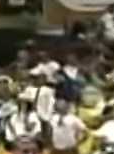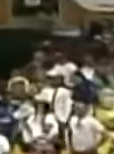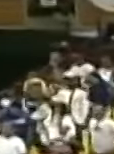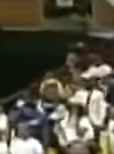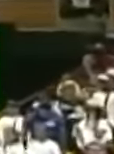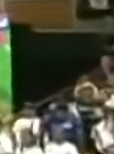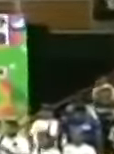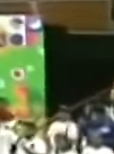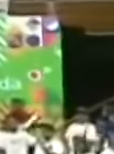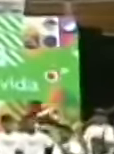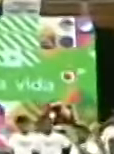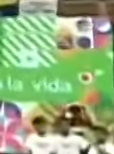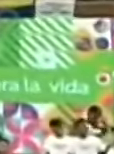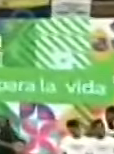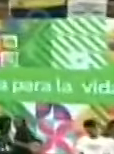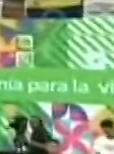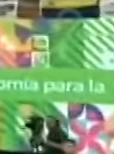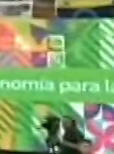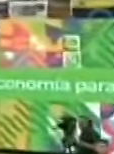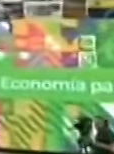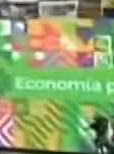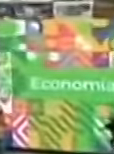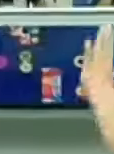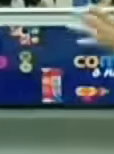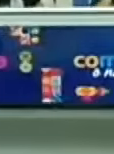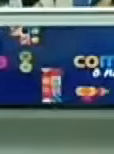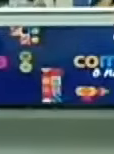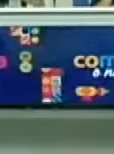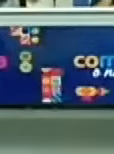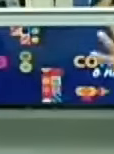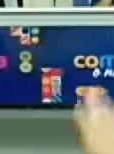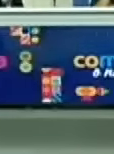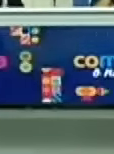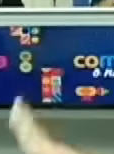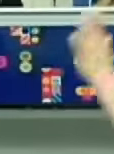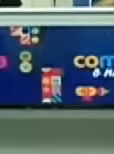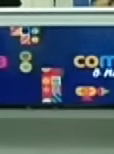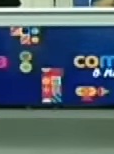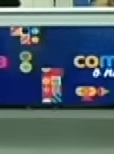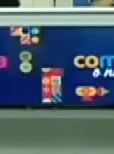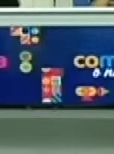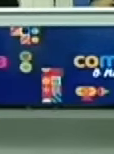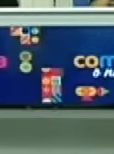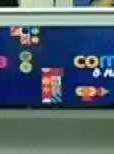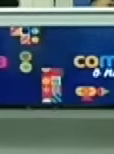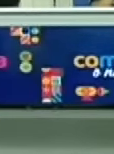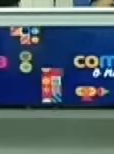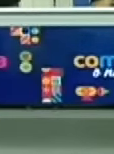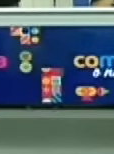Bueno, mi saludo al ministro del Poder Popular de las Comunas, compañero Jorge Arriaza.